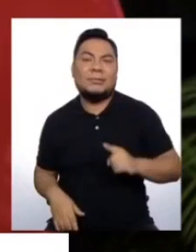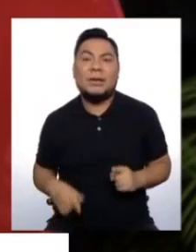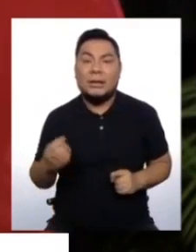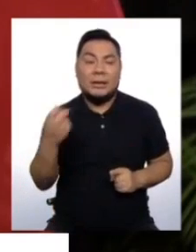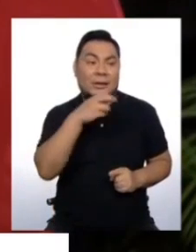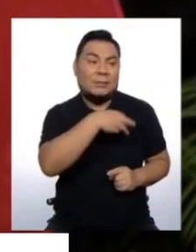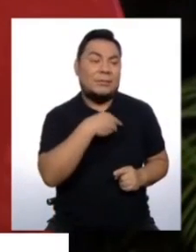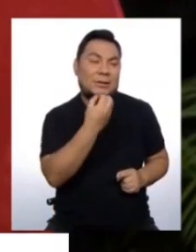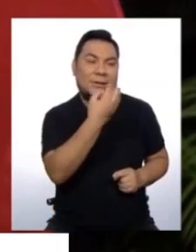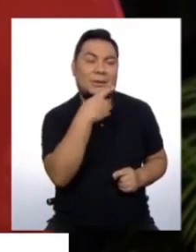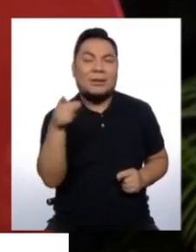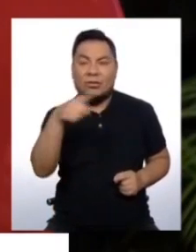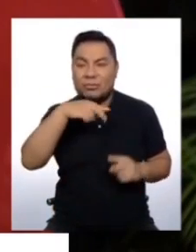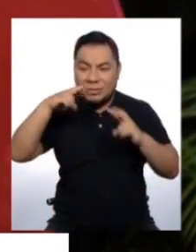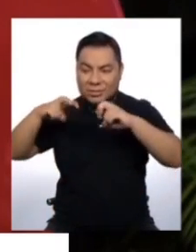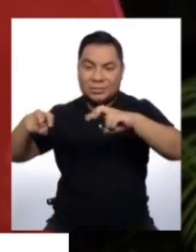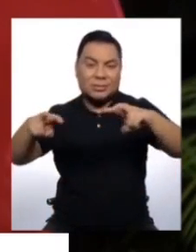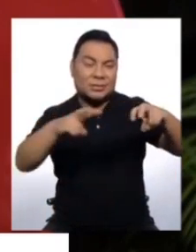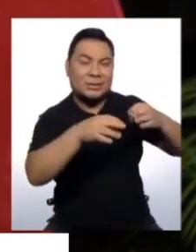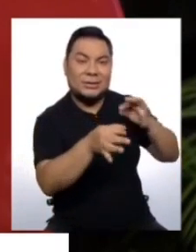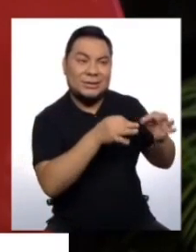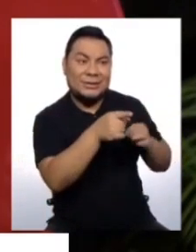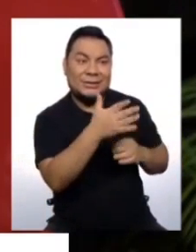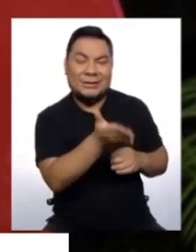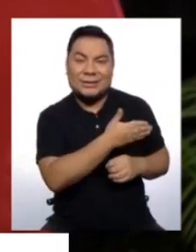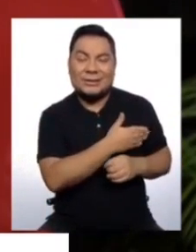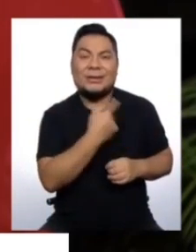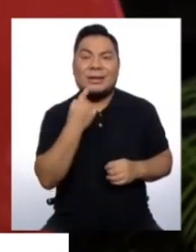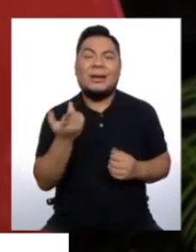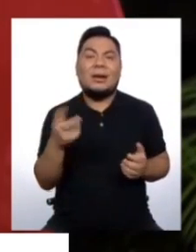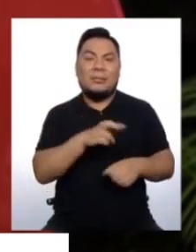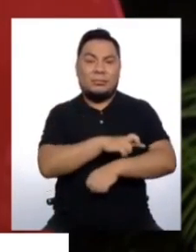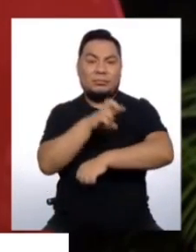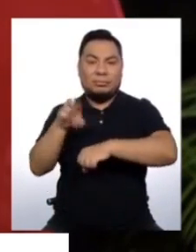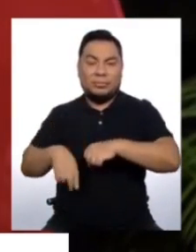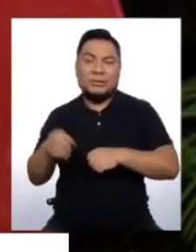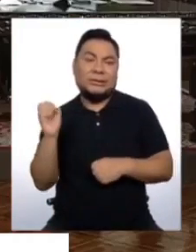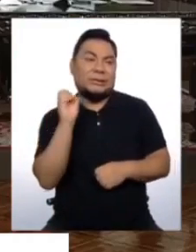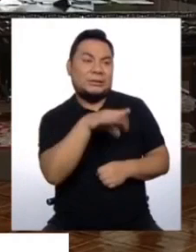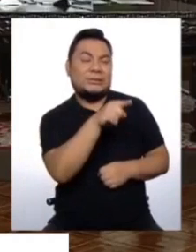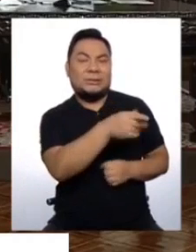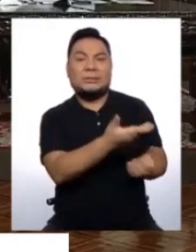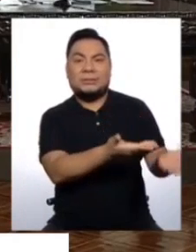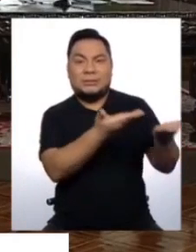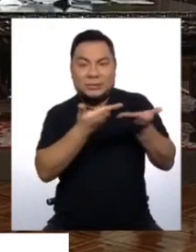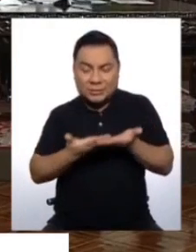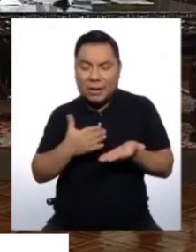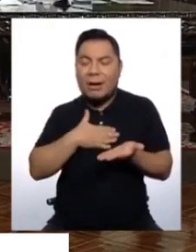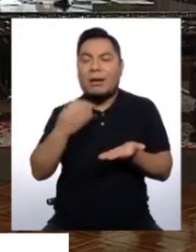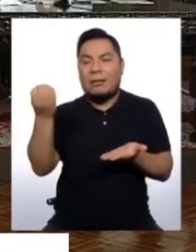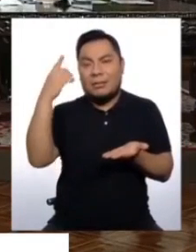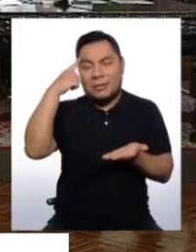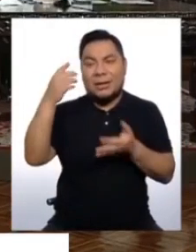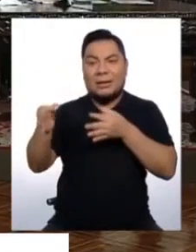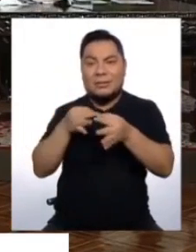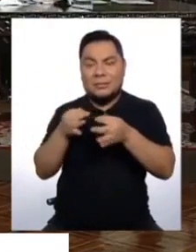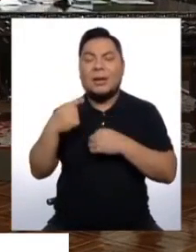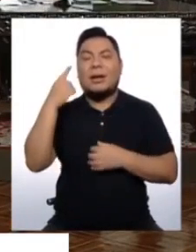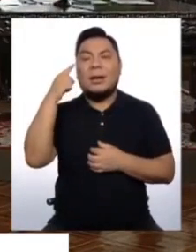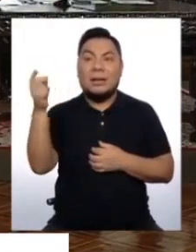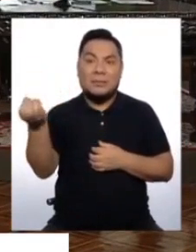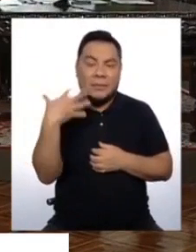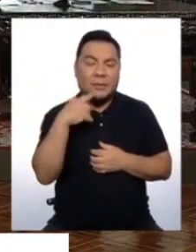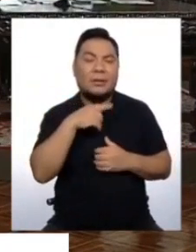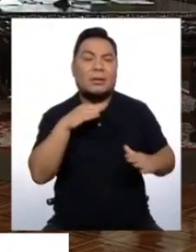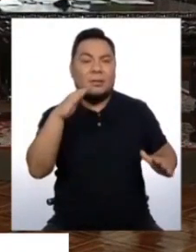el ministro, en base a la explicación que hace los profesionales a él y que también me la hacen a mí en las reuniones, es